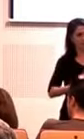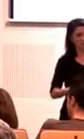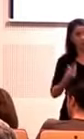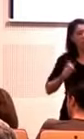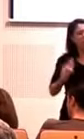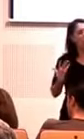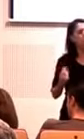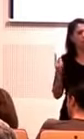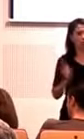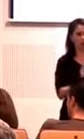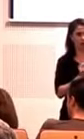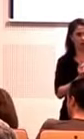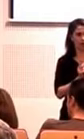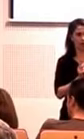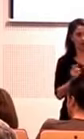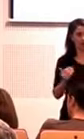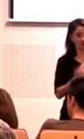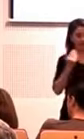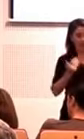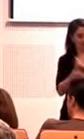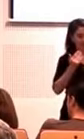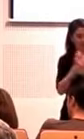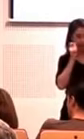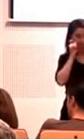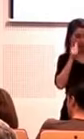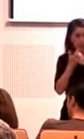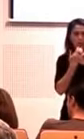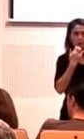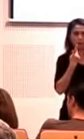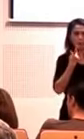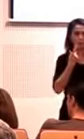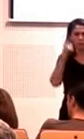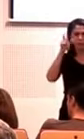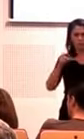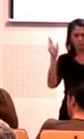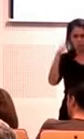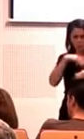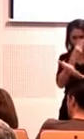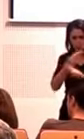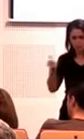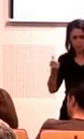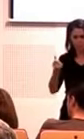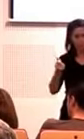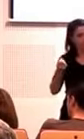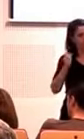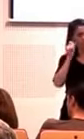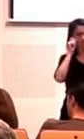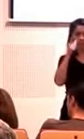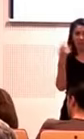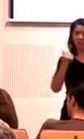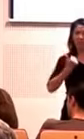corta. Cada día creo que nos damos cuenta, cuando vemos a alguien que no está de repente, que hay que aprovecharlo todo un